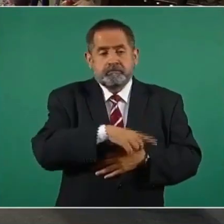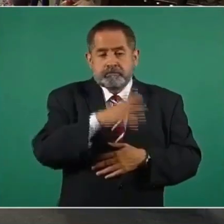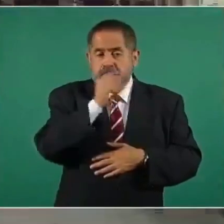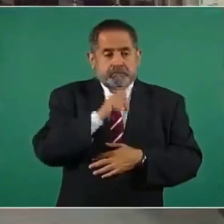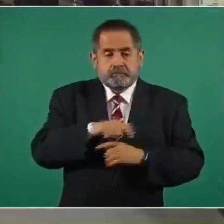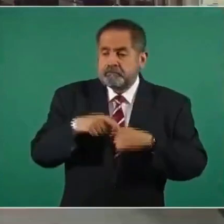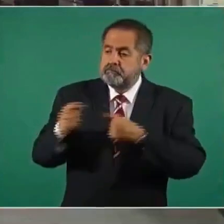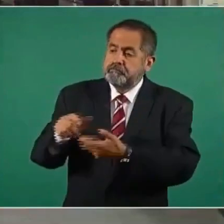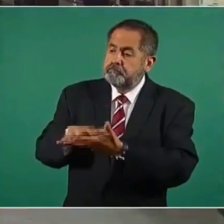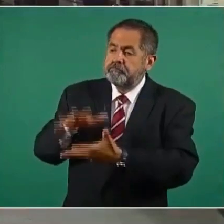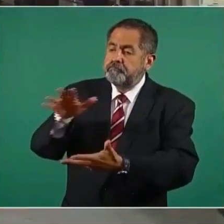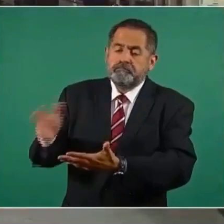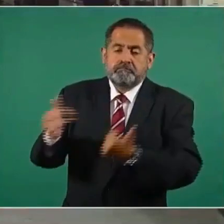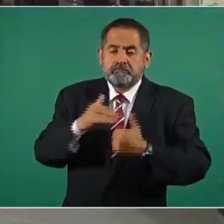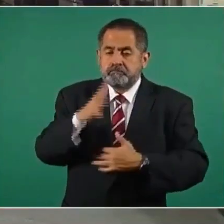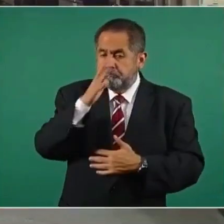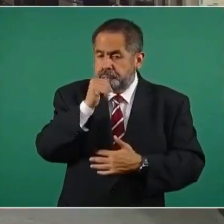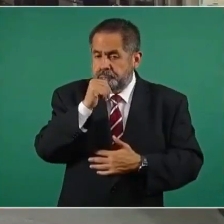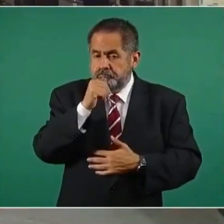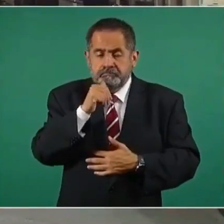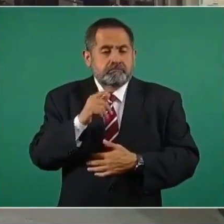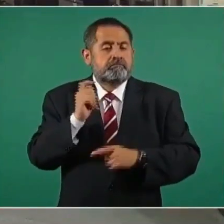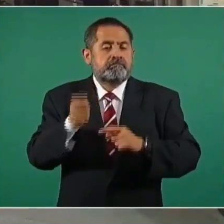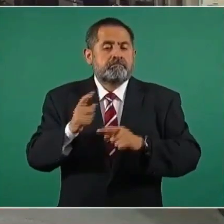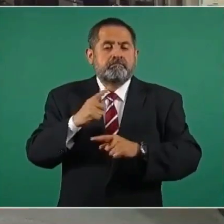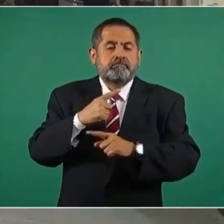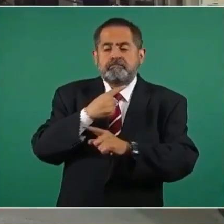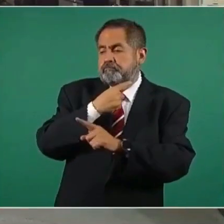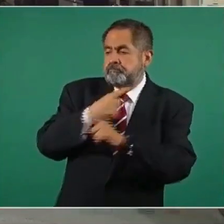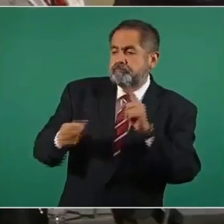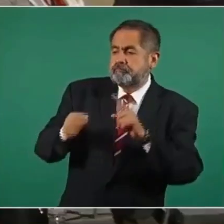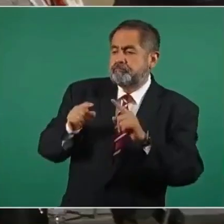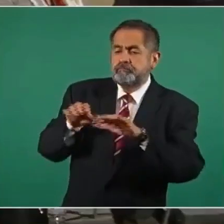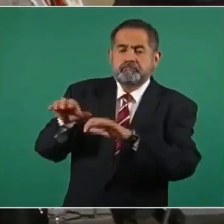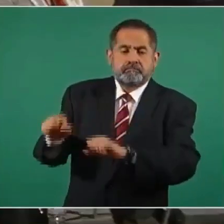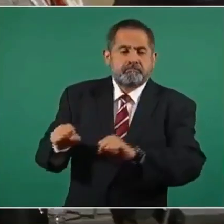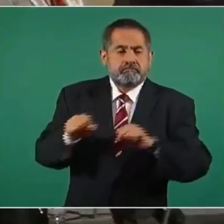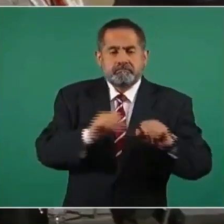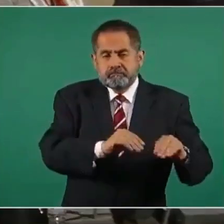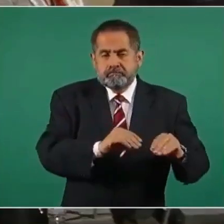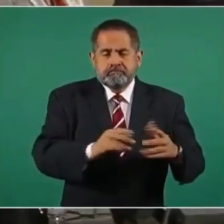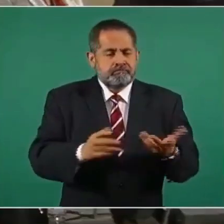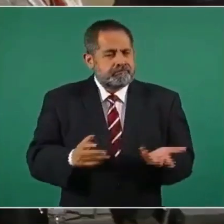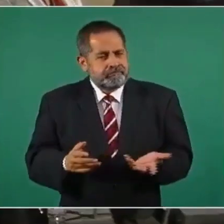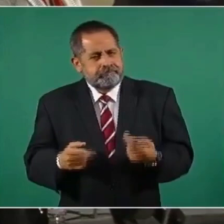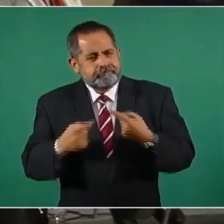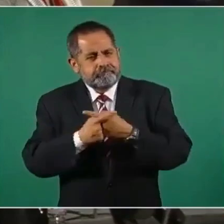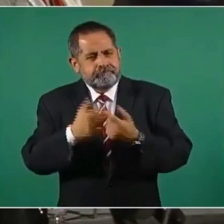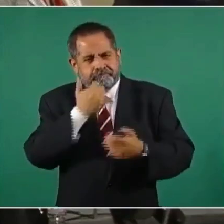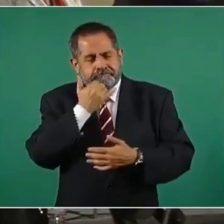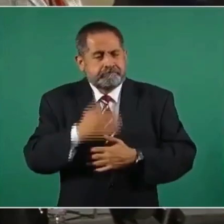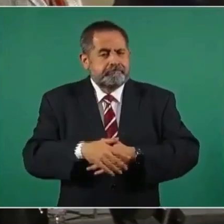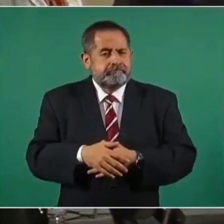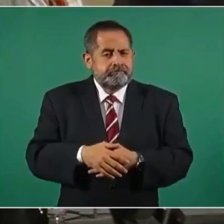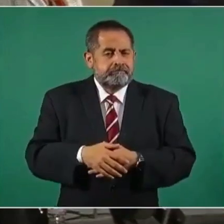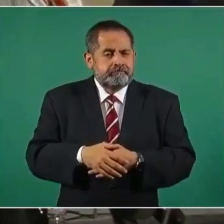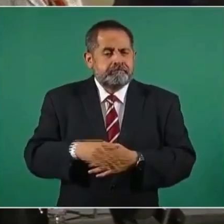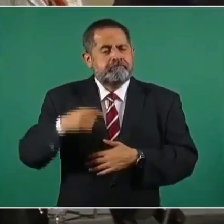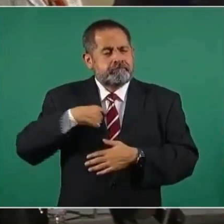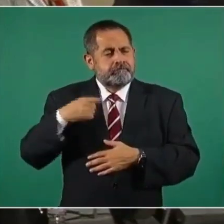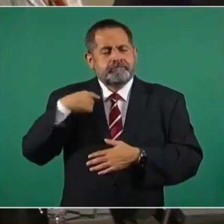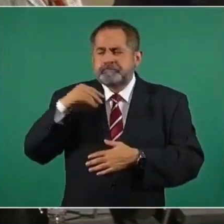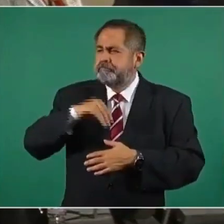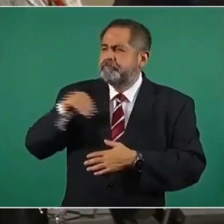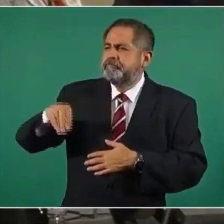contratar a esa gran mayoría, sino van a poder contratar a la mitad de la gente, ¿no? Entonces, y empecé a recorrer algunas poblaciones